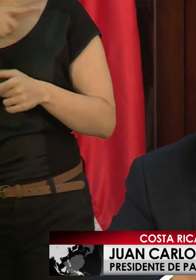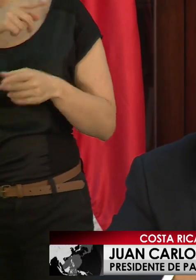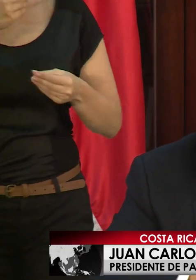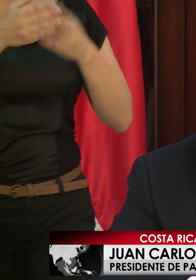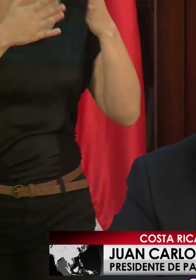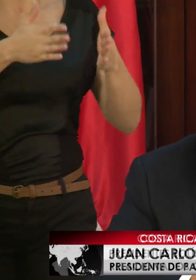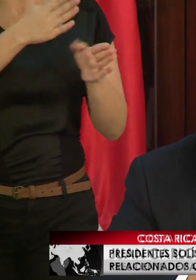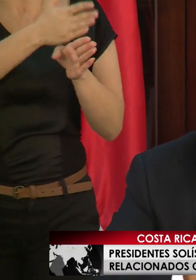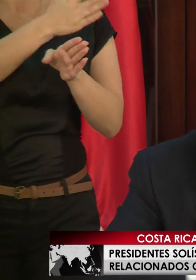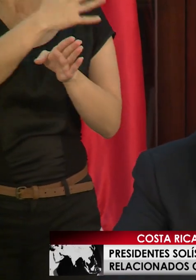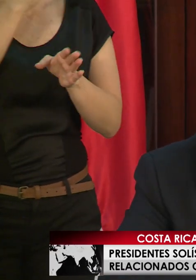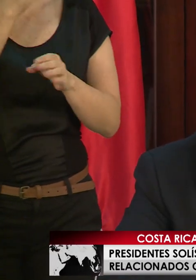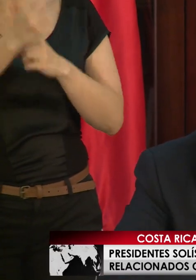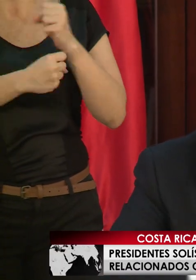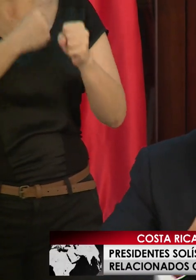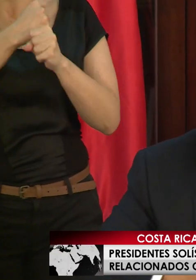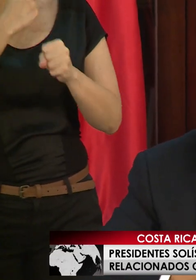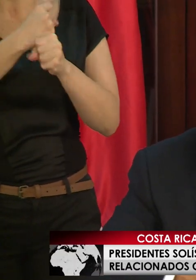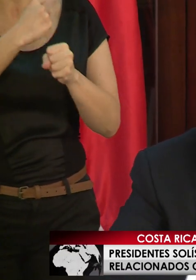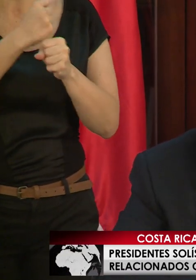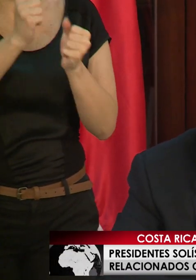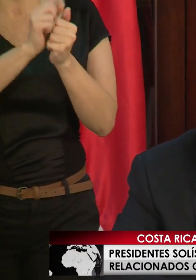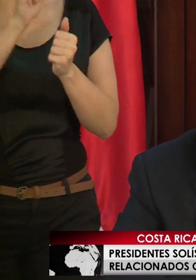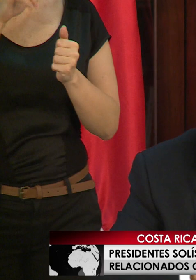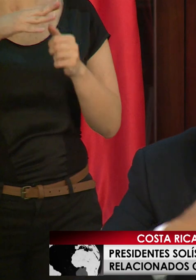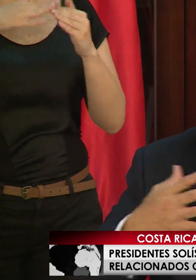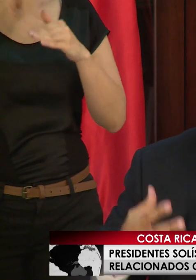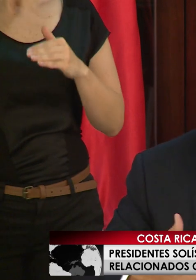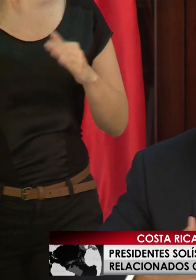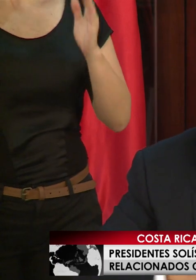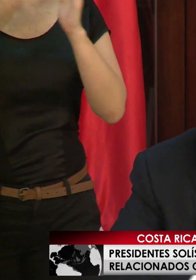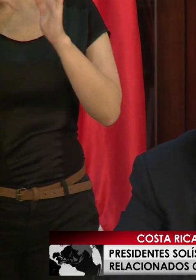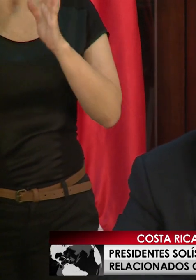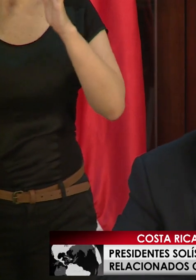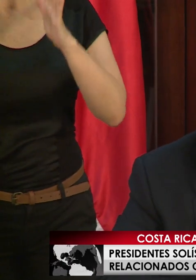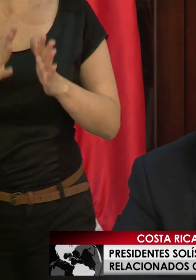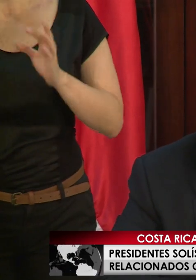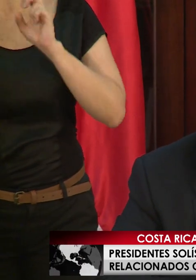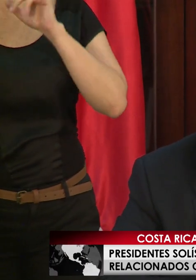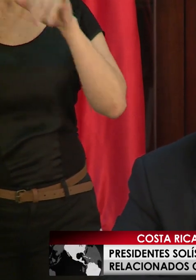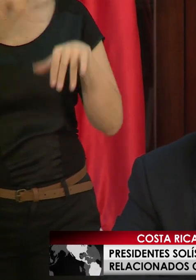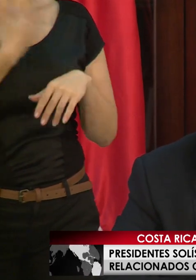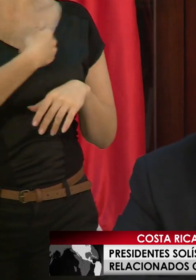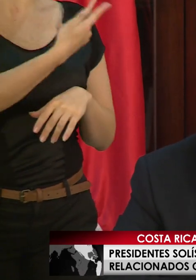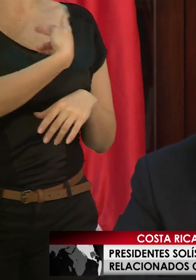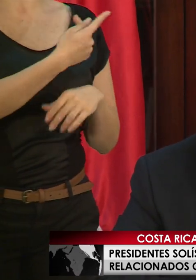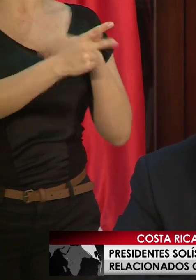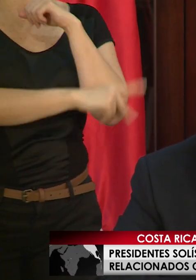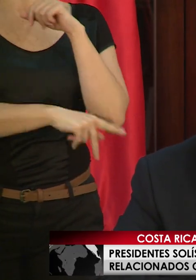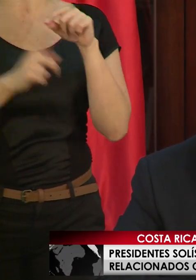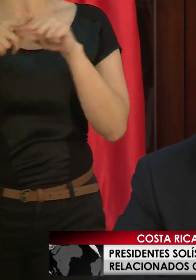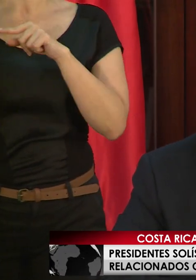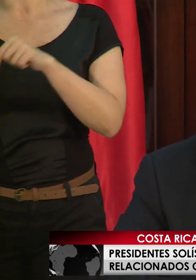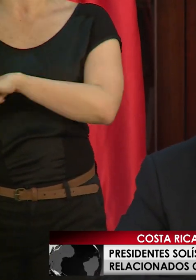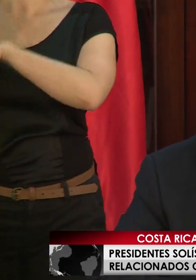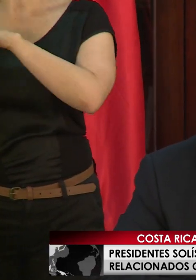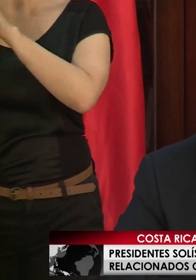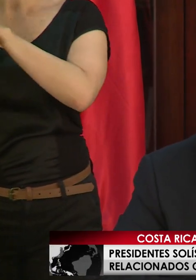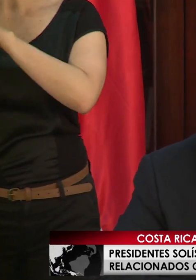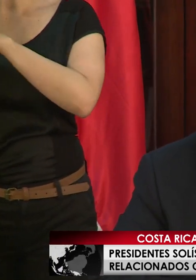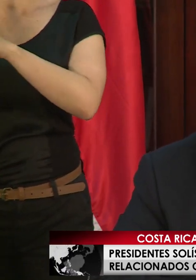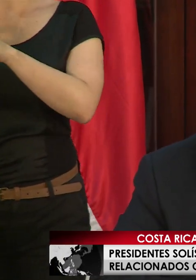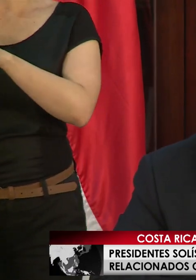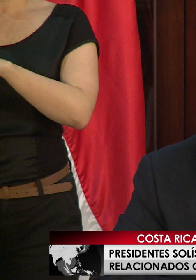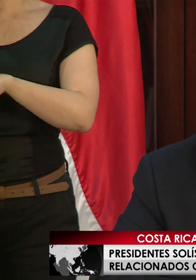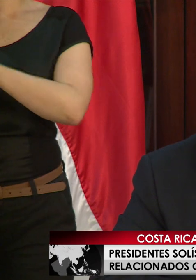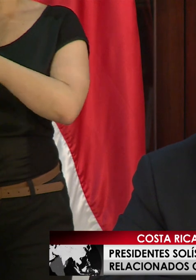últimos 5 años. Siento que junto con Costa Rica son más de 100.000 venezolanos que pueden estar en nuestros países, pero después de la Asamblea Constituyente vimos un éxodo